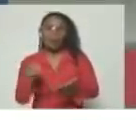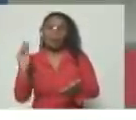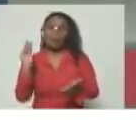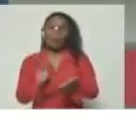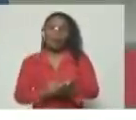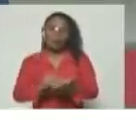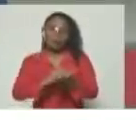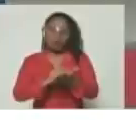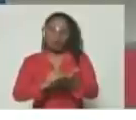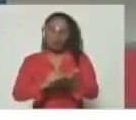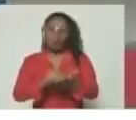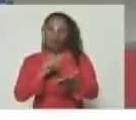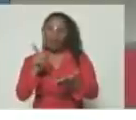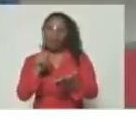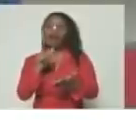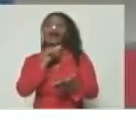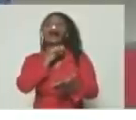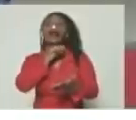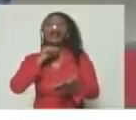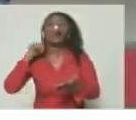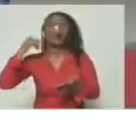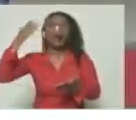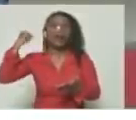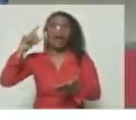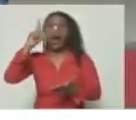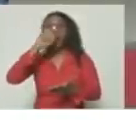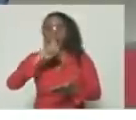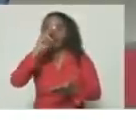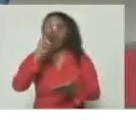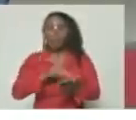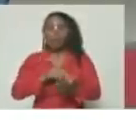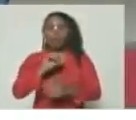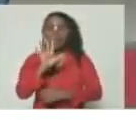Henry Ramos Alú en el año 2000-2005.